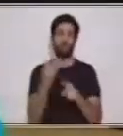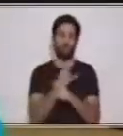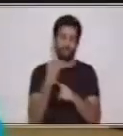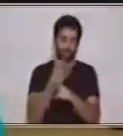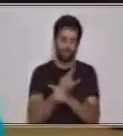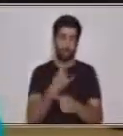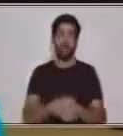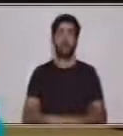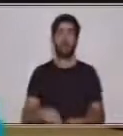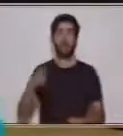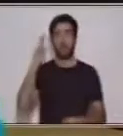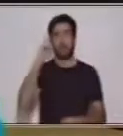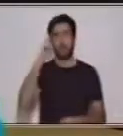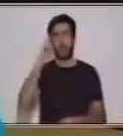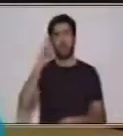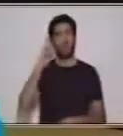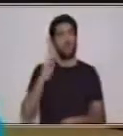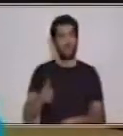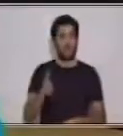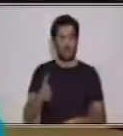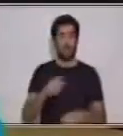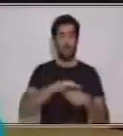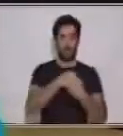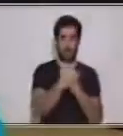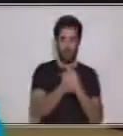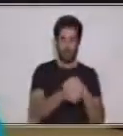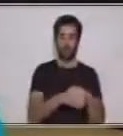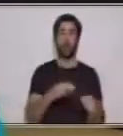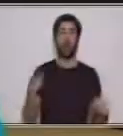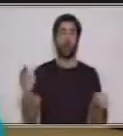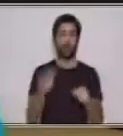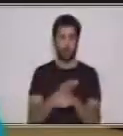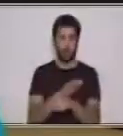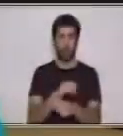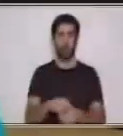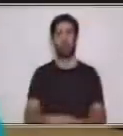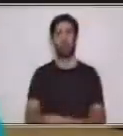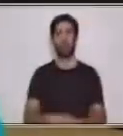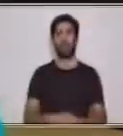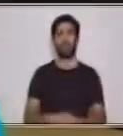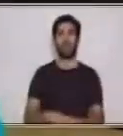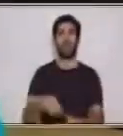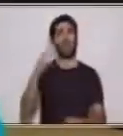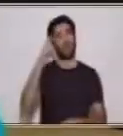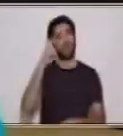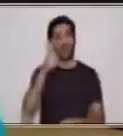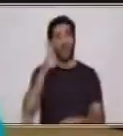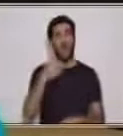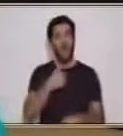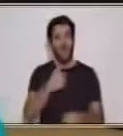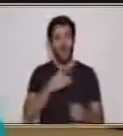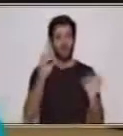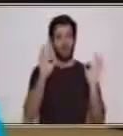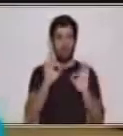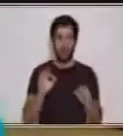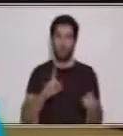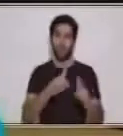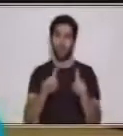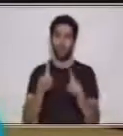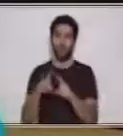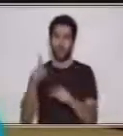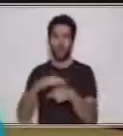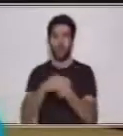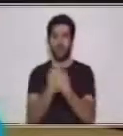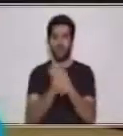Recuerda siempre hacer el lavado completo de manos. Recuerda que hay varios pasos que debes de seguir para poder